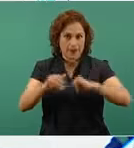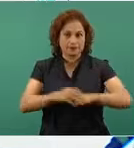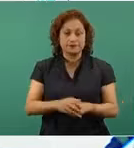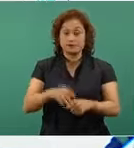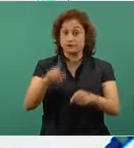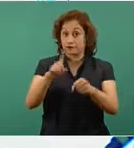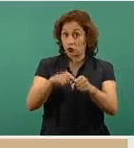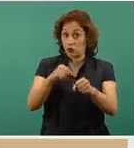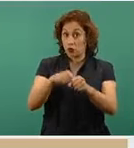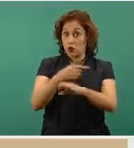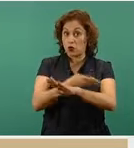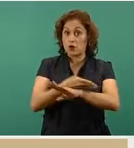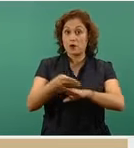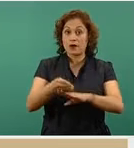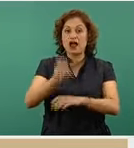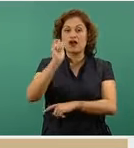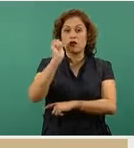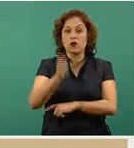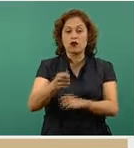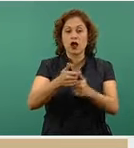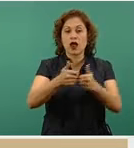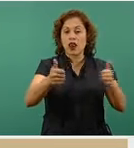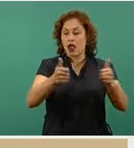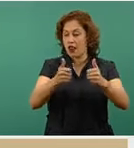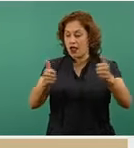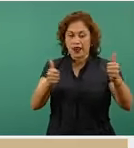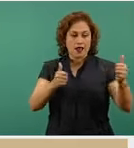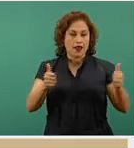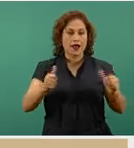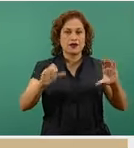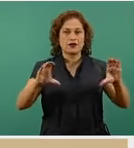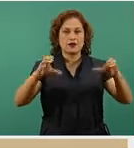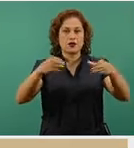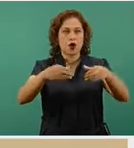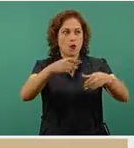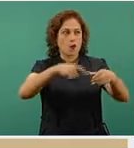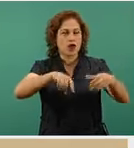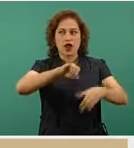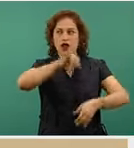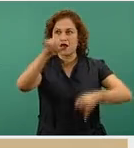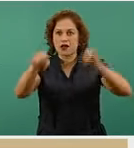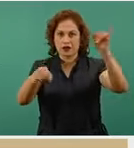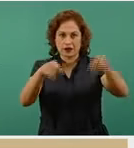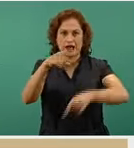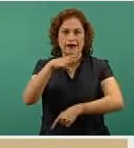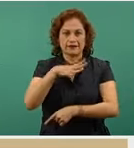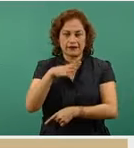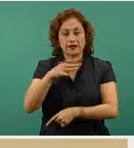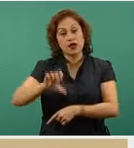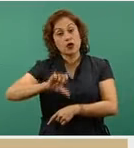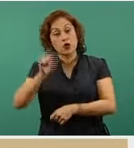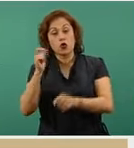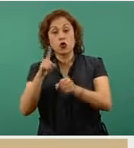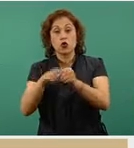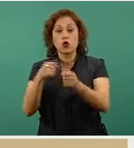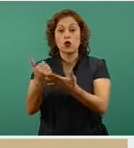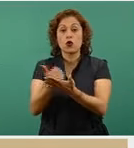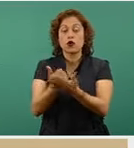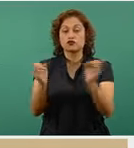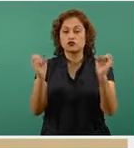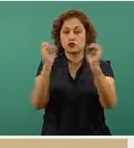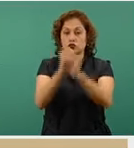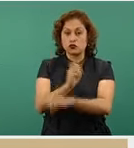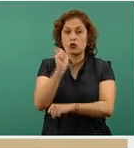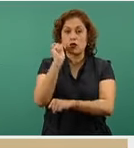blanco son las zonas más dispersas, son las zonas rurales, y el color azul oscuro son las zonas